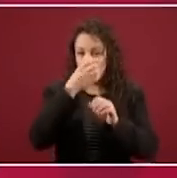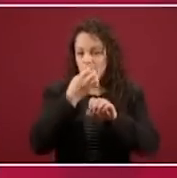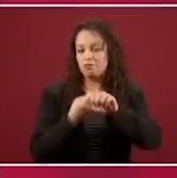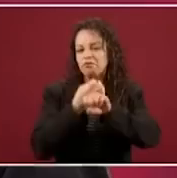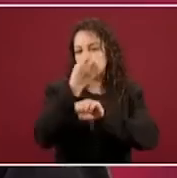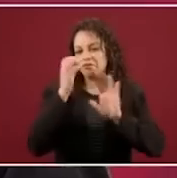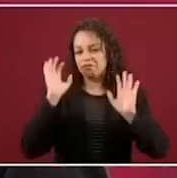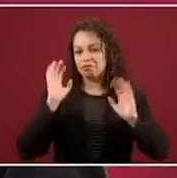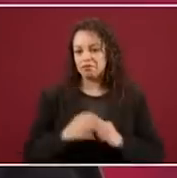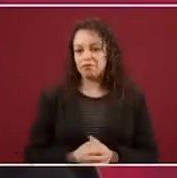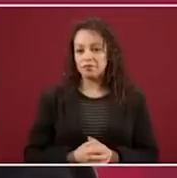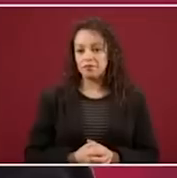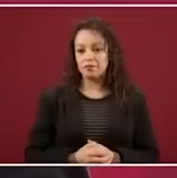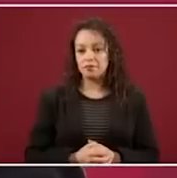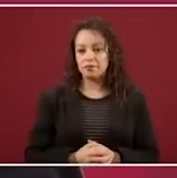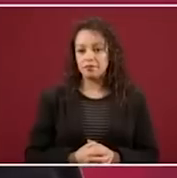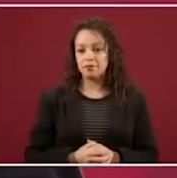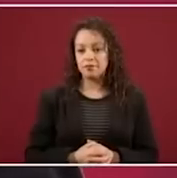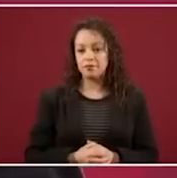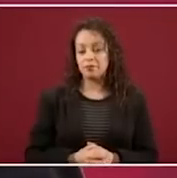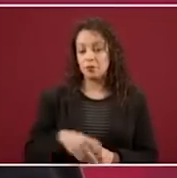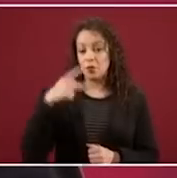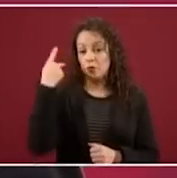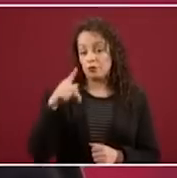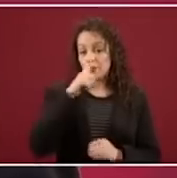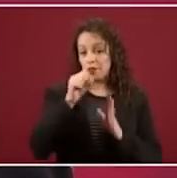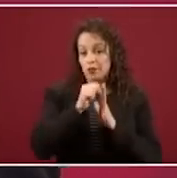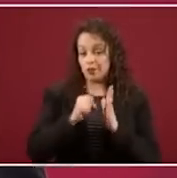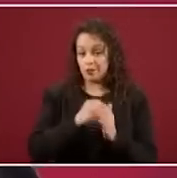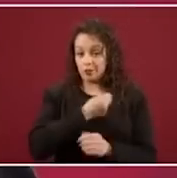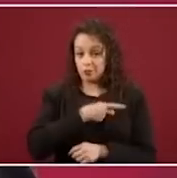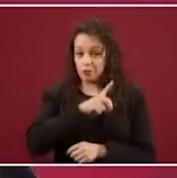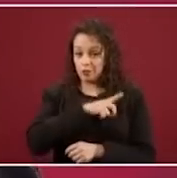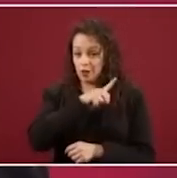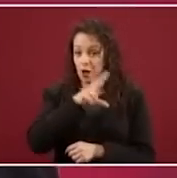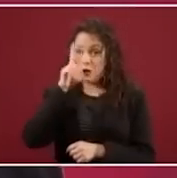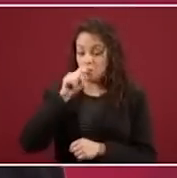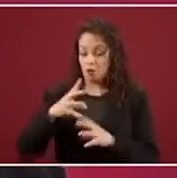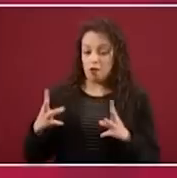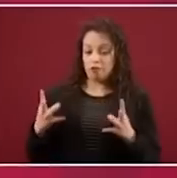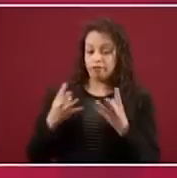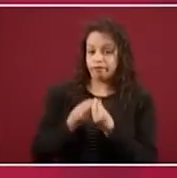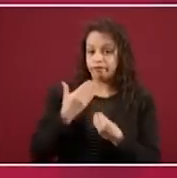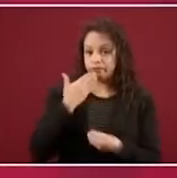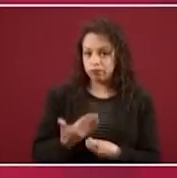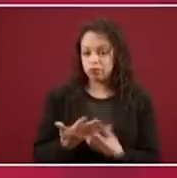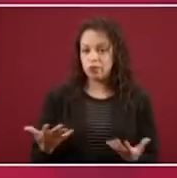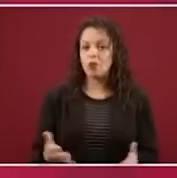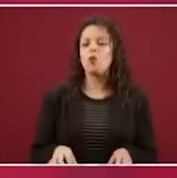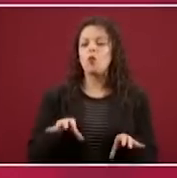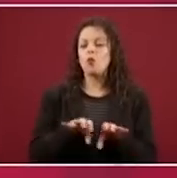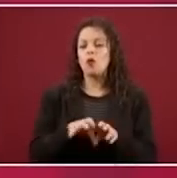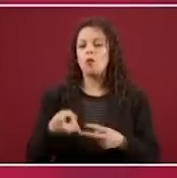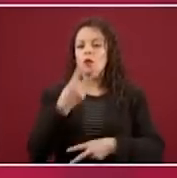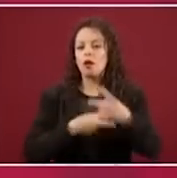no se federalizó el sistema de salud, ¿cuál es el resultado? ¿O cuál